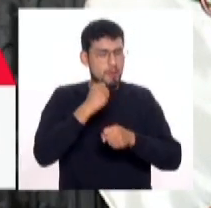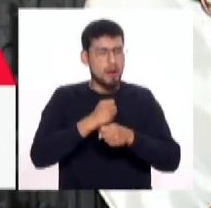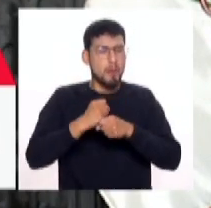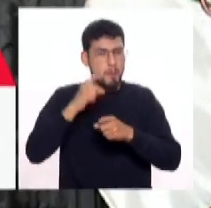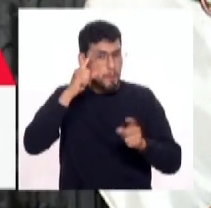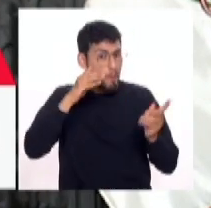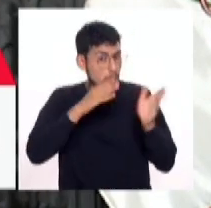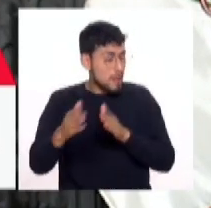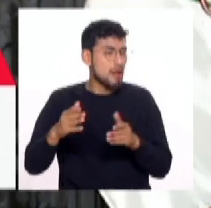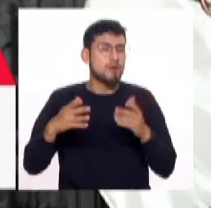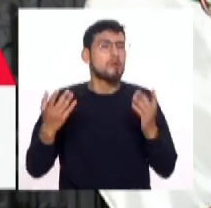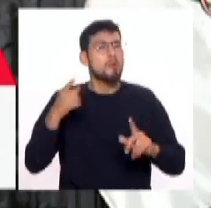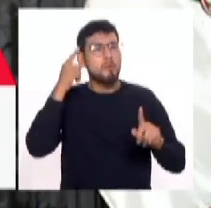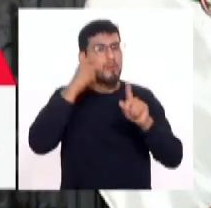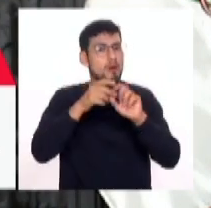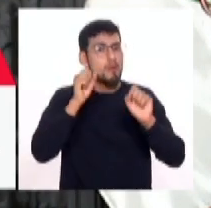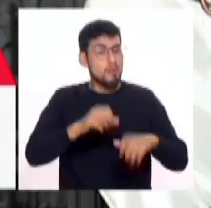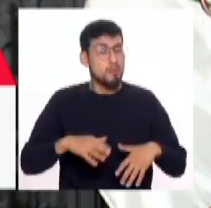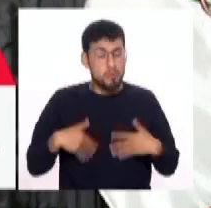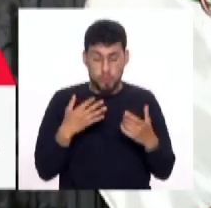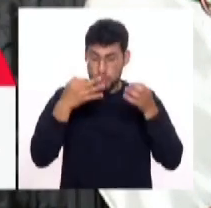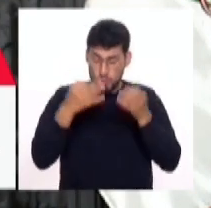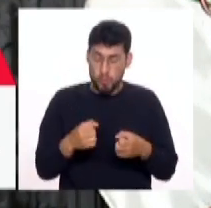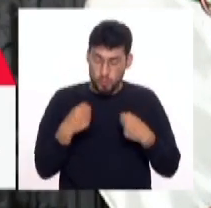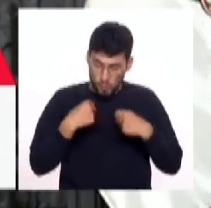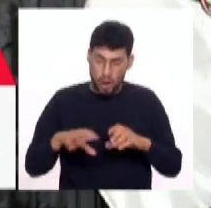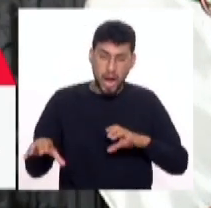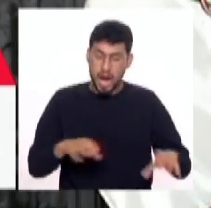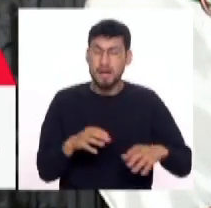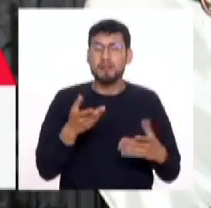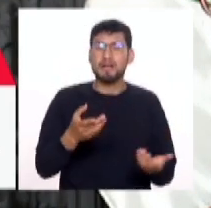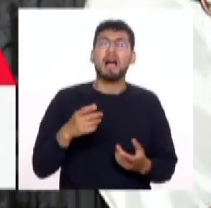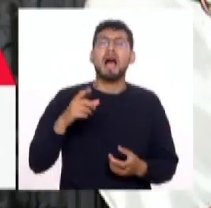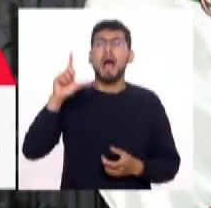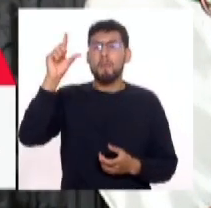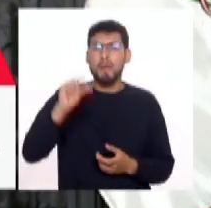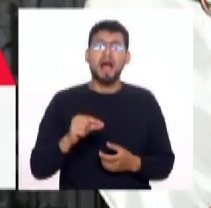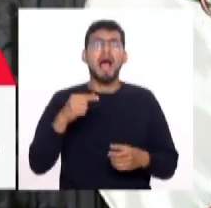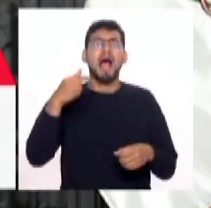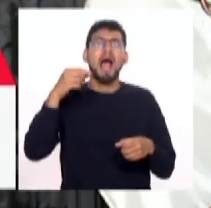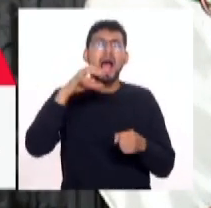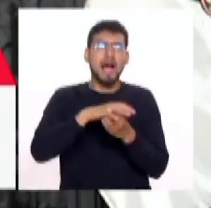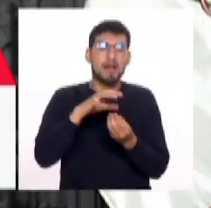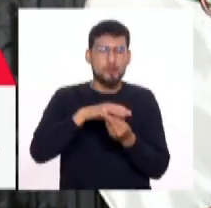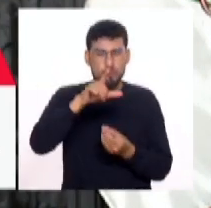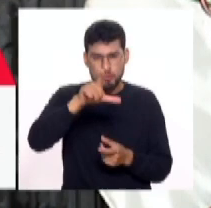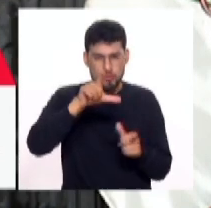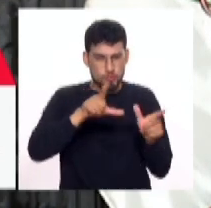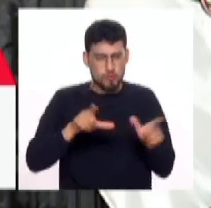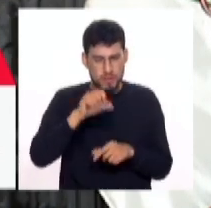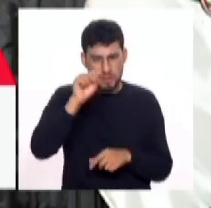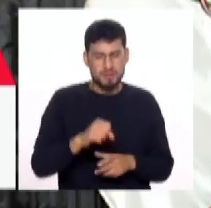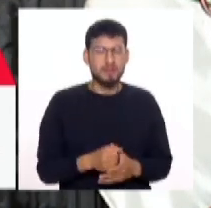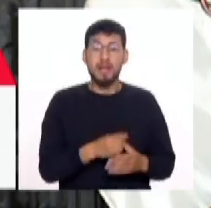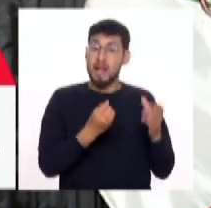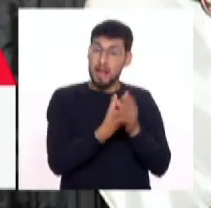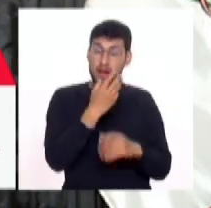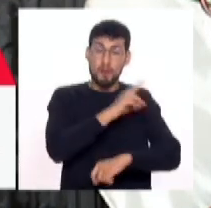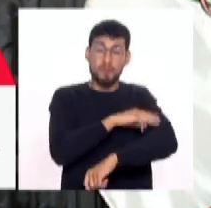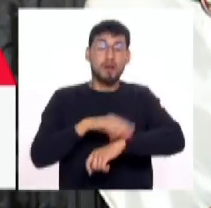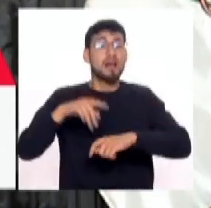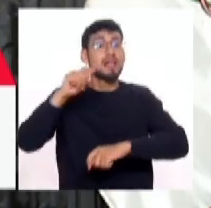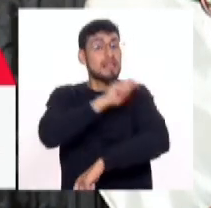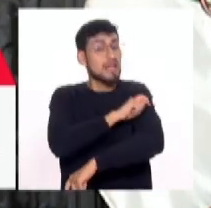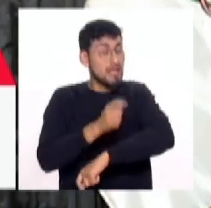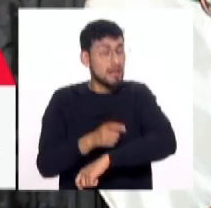trazado y que permite finalmente viabilizar el acceso a gas barato en el sur, permitiendo que las familias en Arequipa, Moquegua y